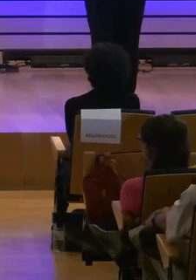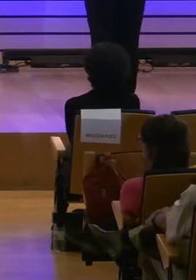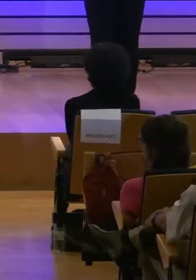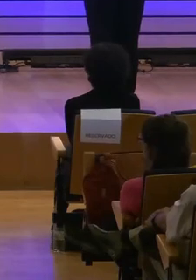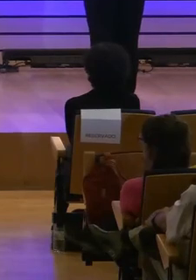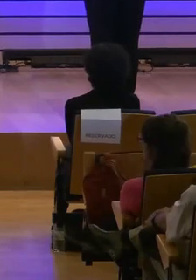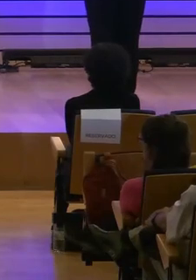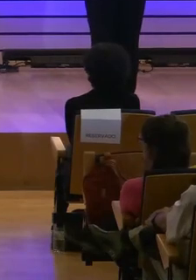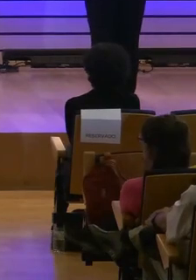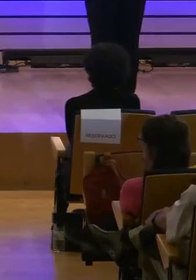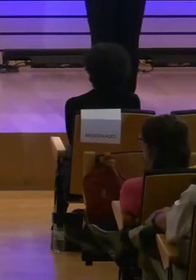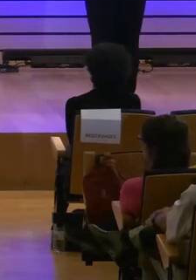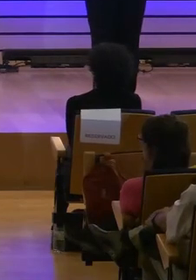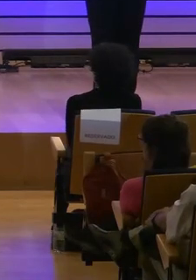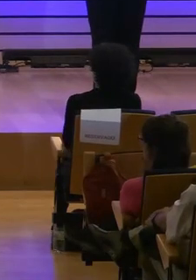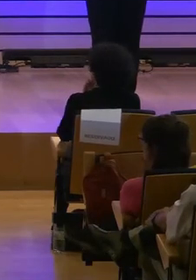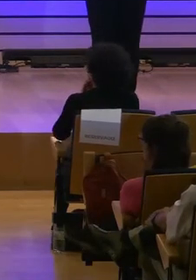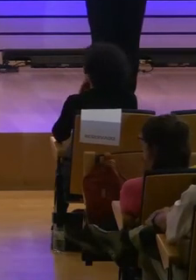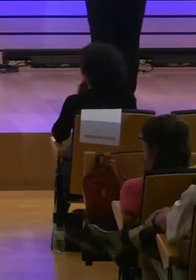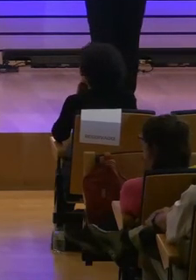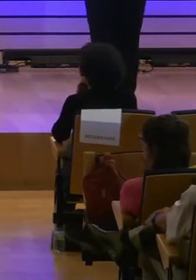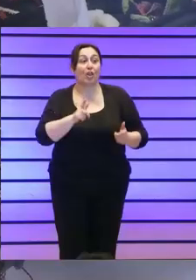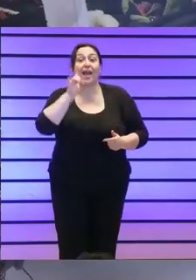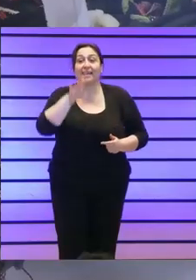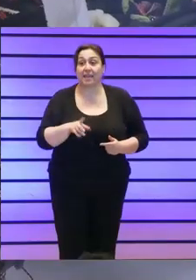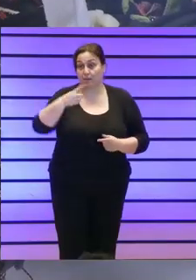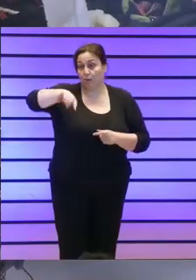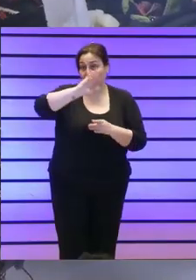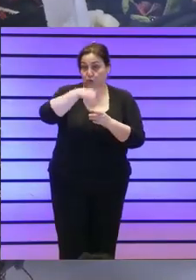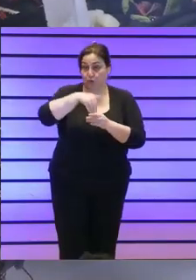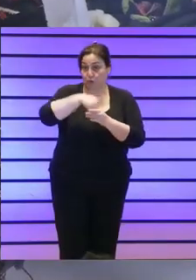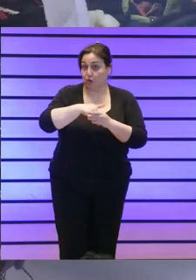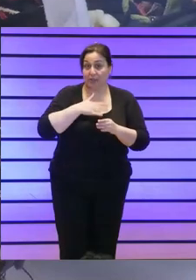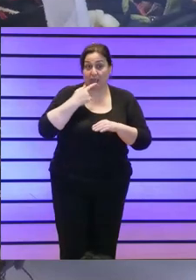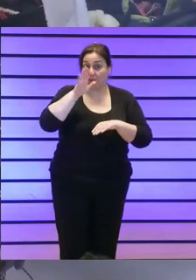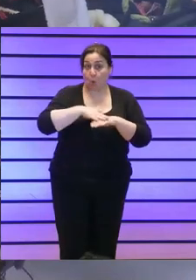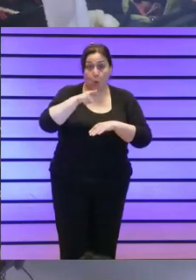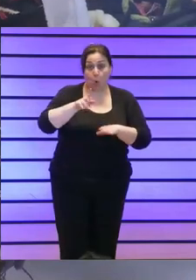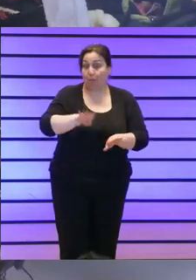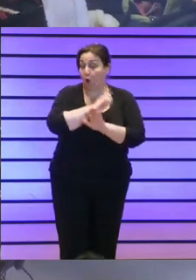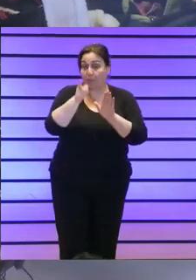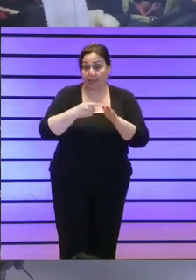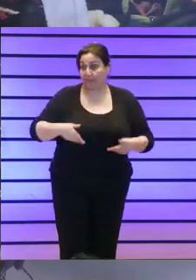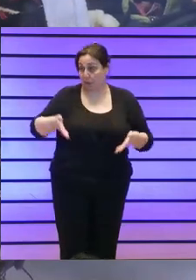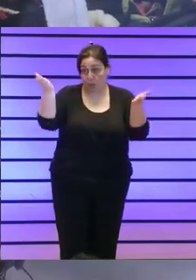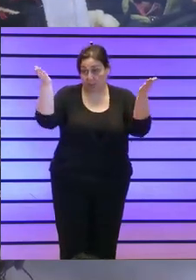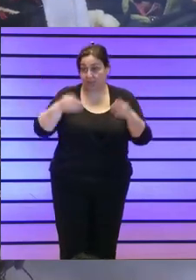sabremos qué buenas prácticas han sido premiadas por vosotras y vosotros con vuestros votos. O sea que la culpa es totalmente vuestra, no nuestra.